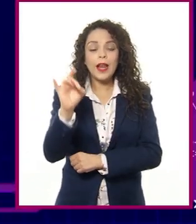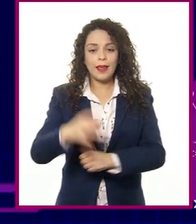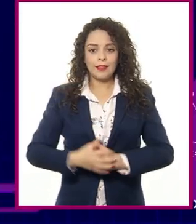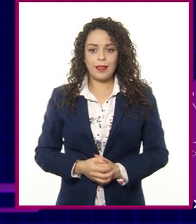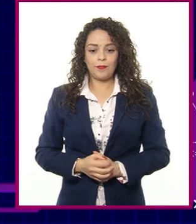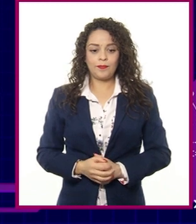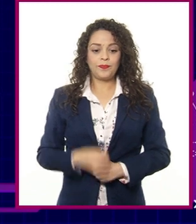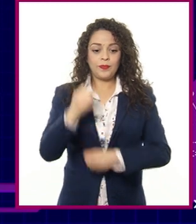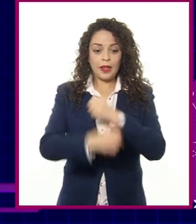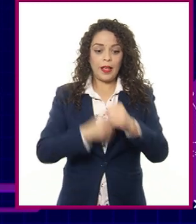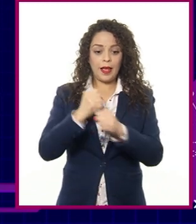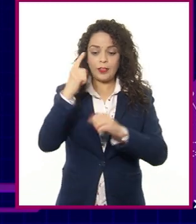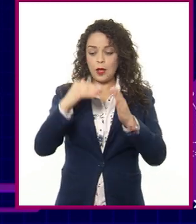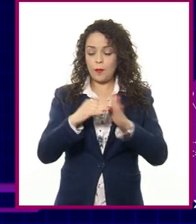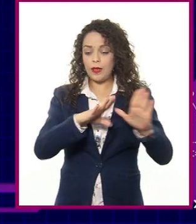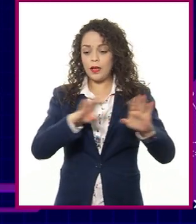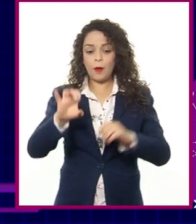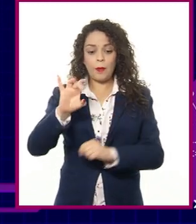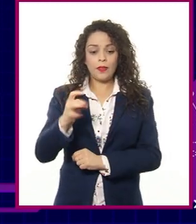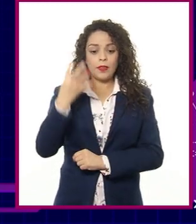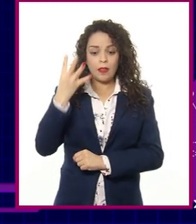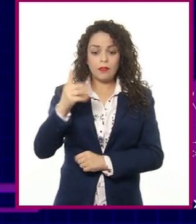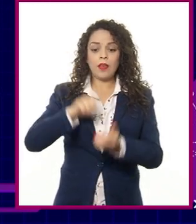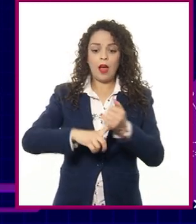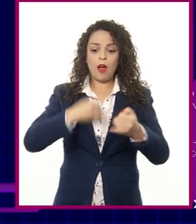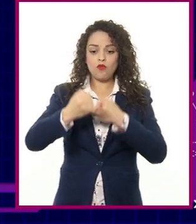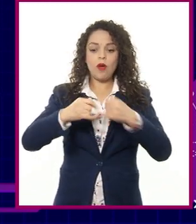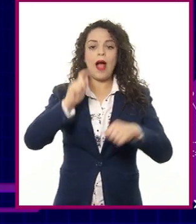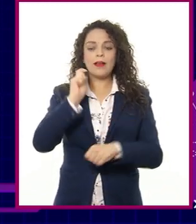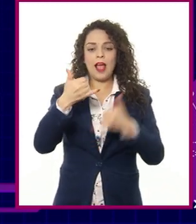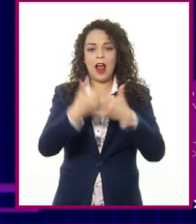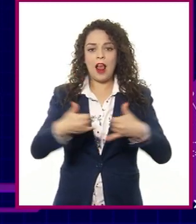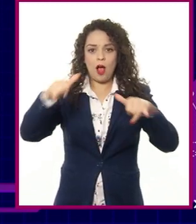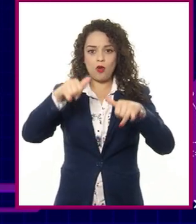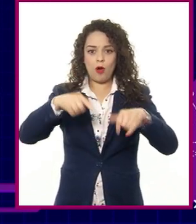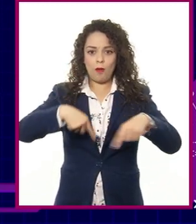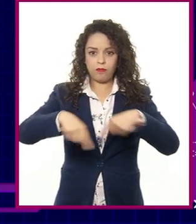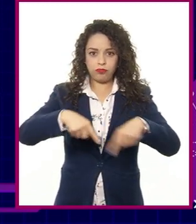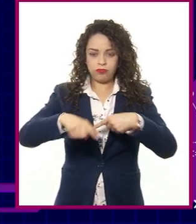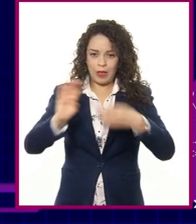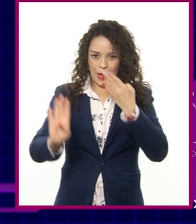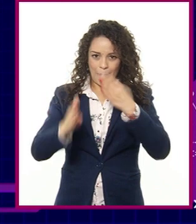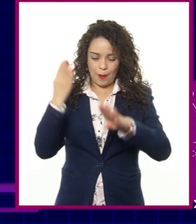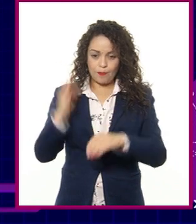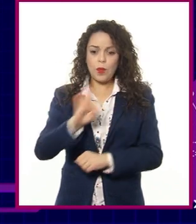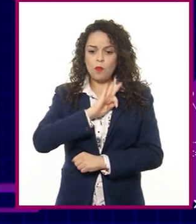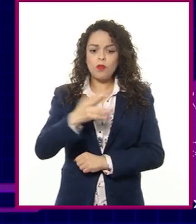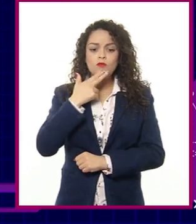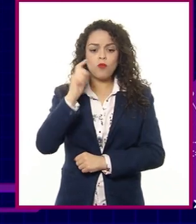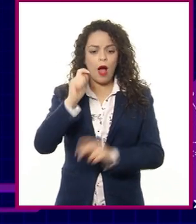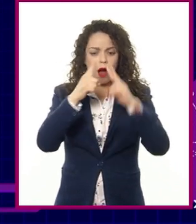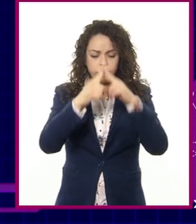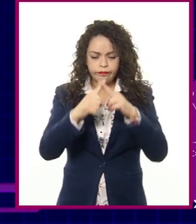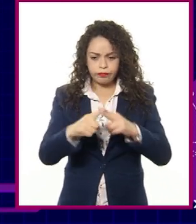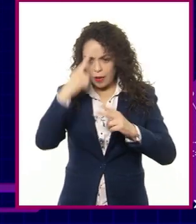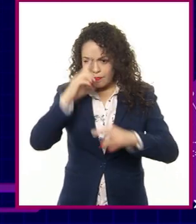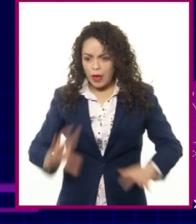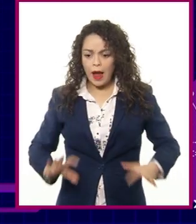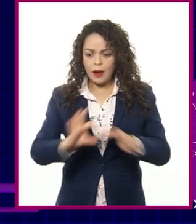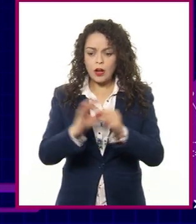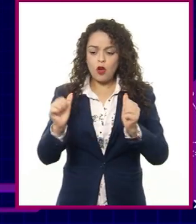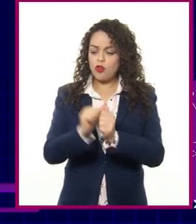jugó la Segunda Copa Mundial. Con este dato se puede formular una ecuación algebraica que relacione los datos que se tienen